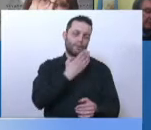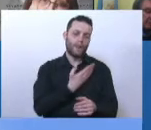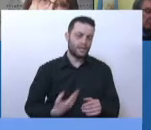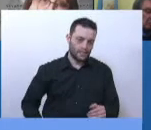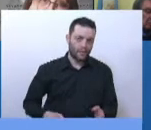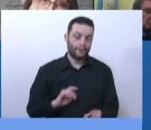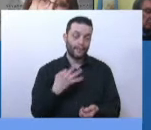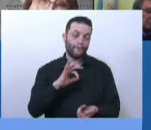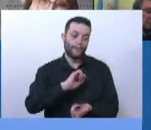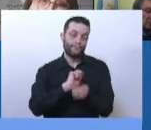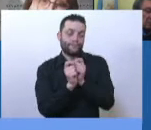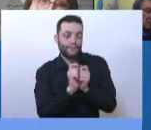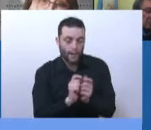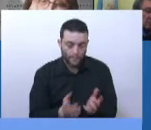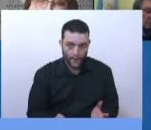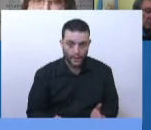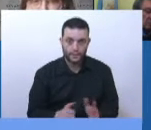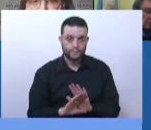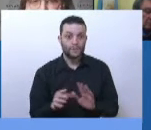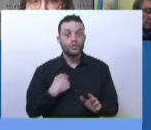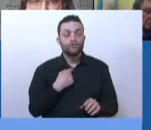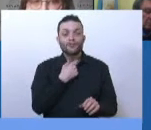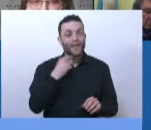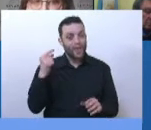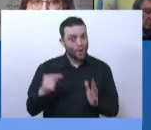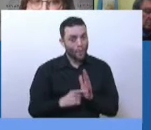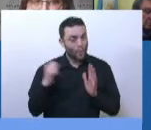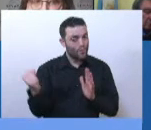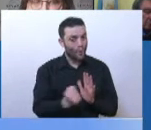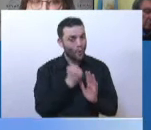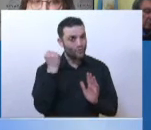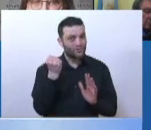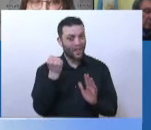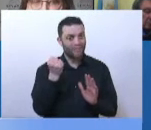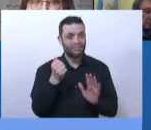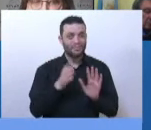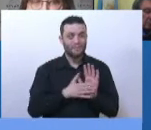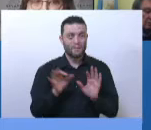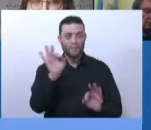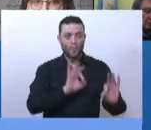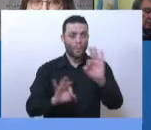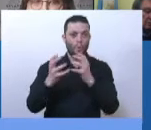que existe con este proyecto y con varias iniciativas que hemos